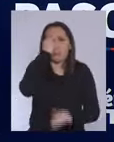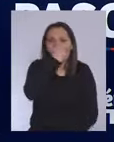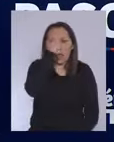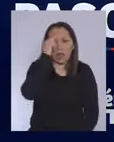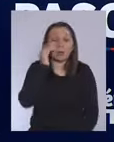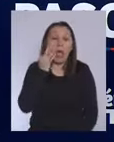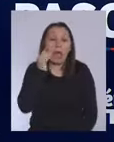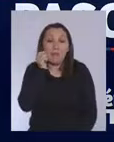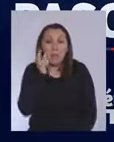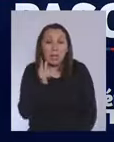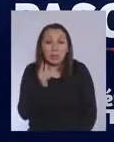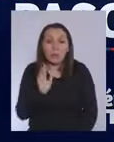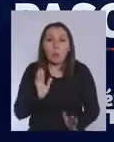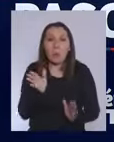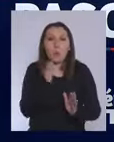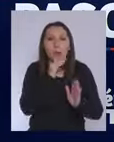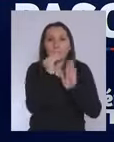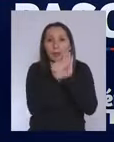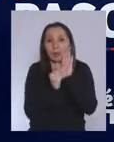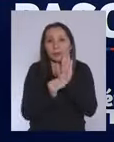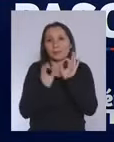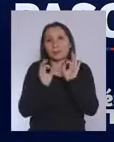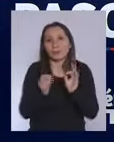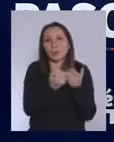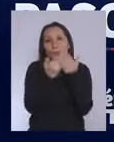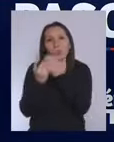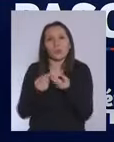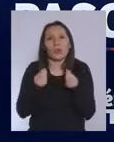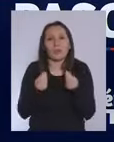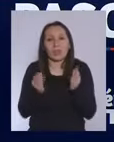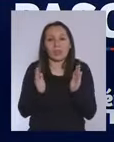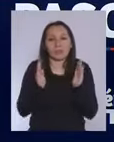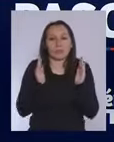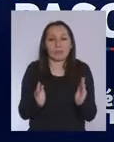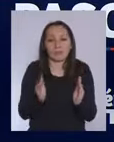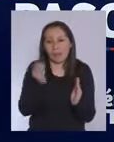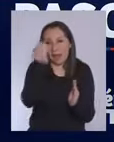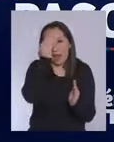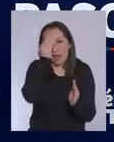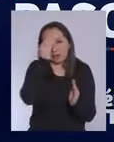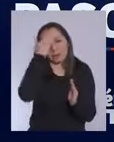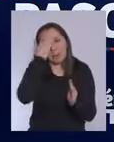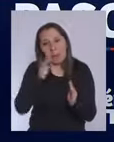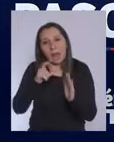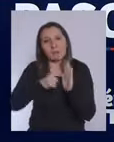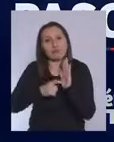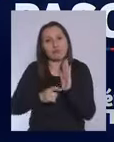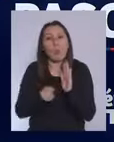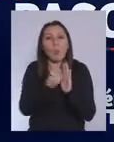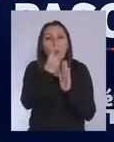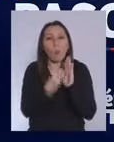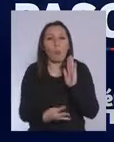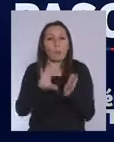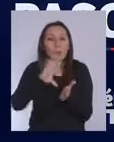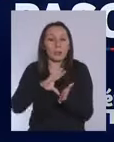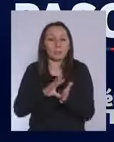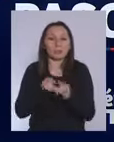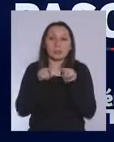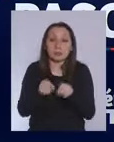lo más probable es que no aparezca obviamente bien mal rankeado en eso en ese sentido